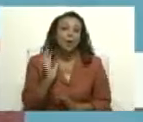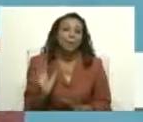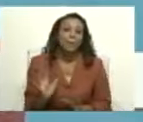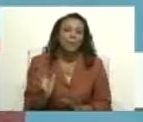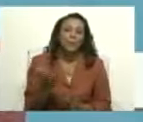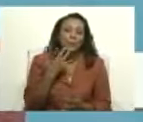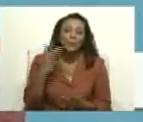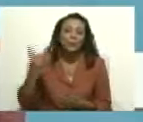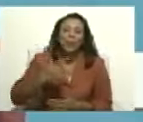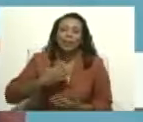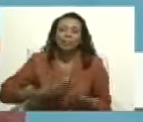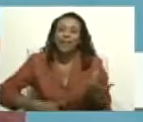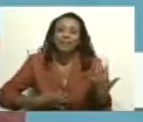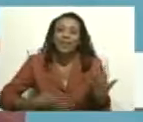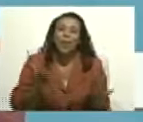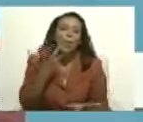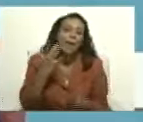es?